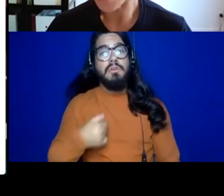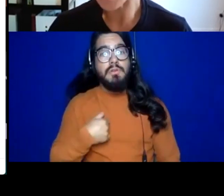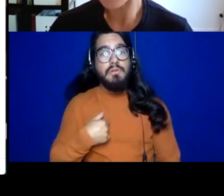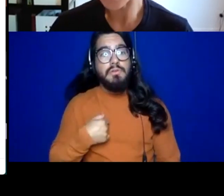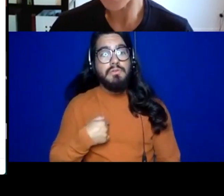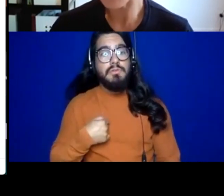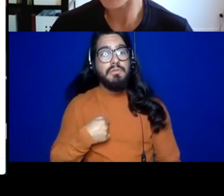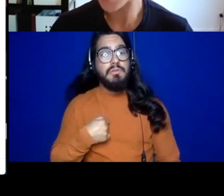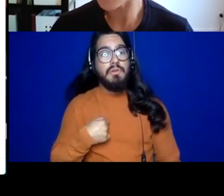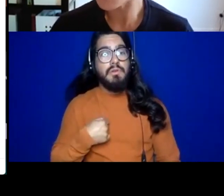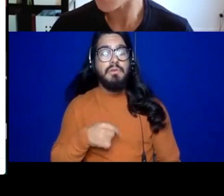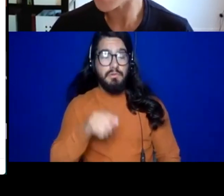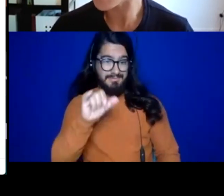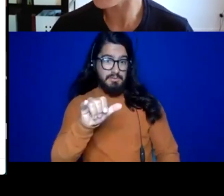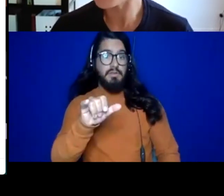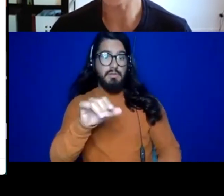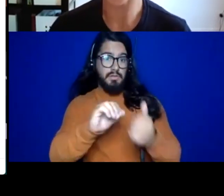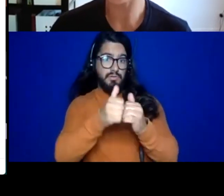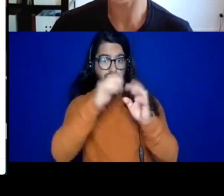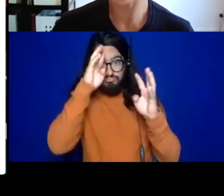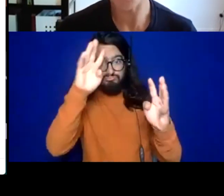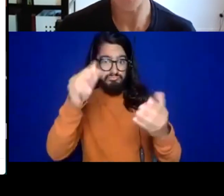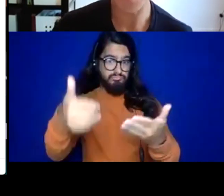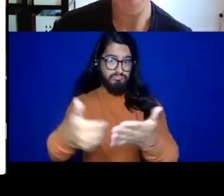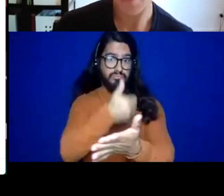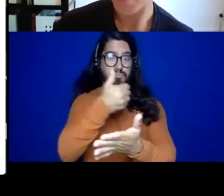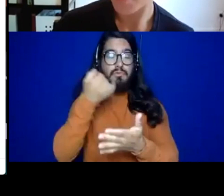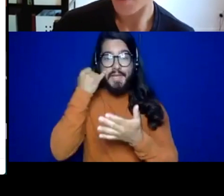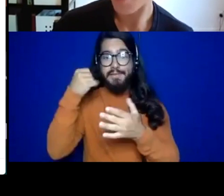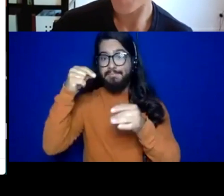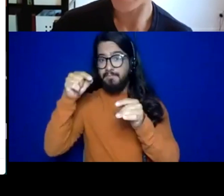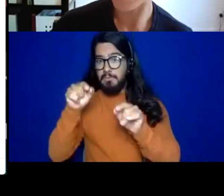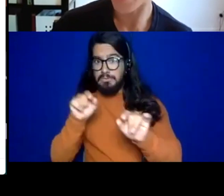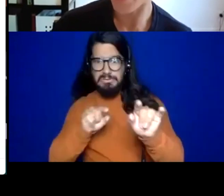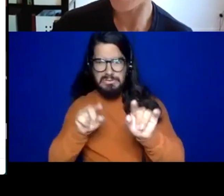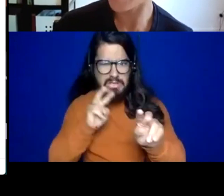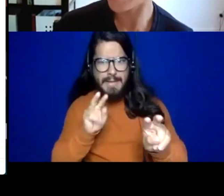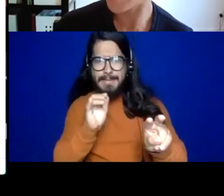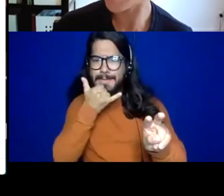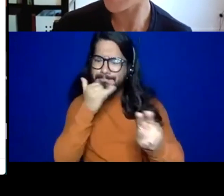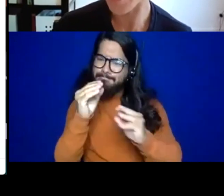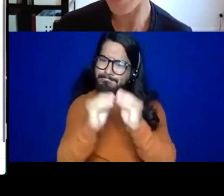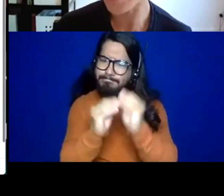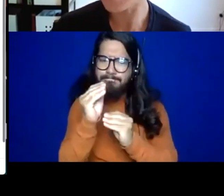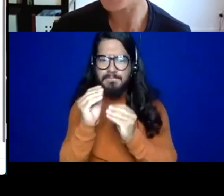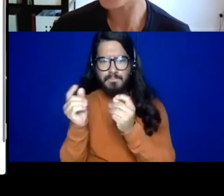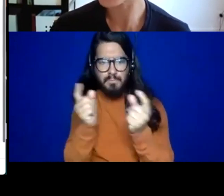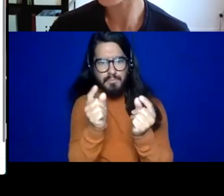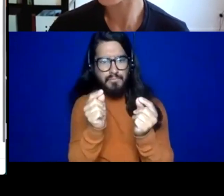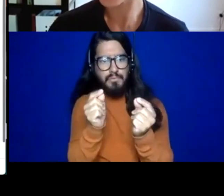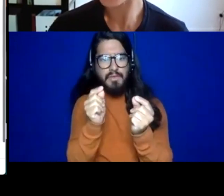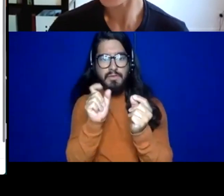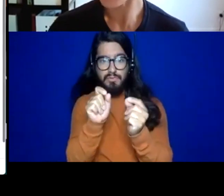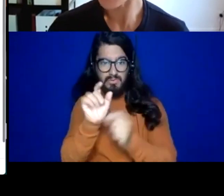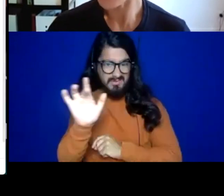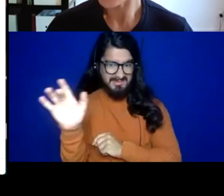Ok, entonces así es como uno puede crear una nueva. Si yo quiero hacer una edición o editarlo, yo lo